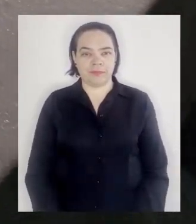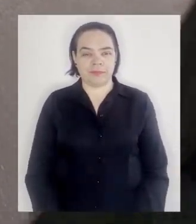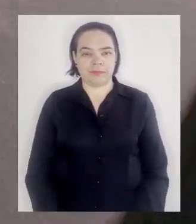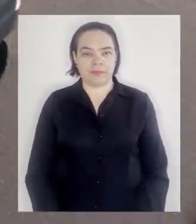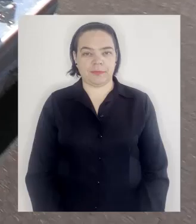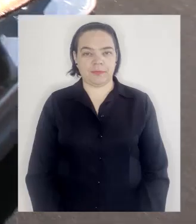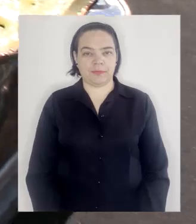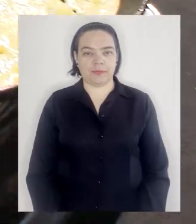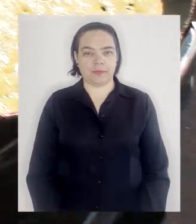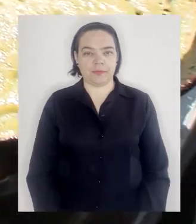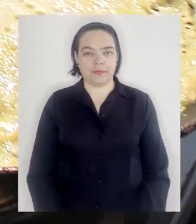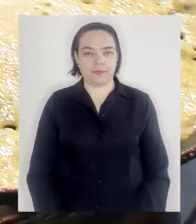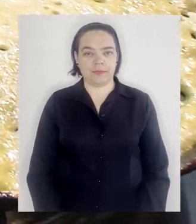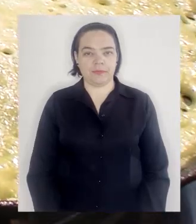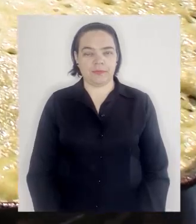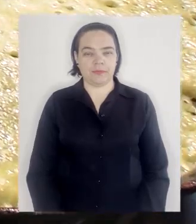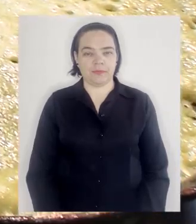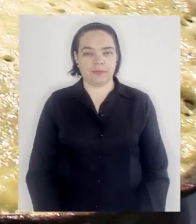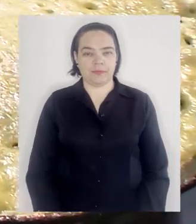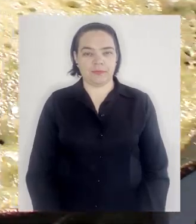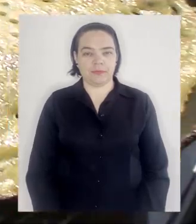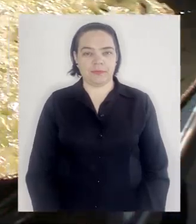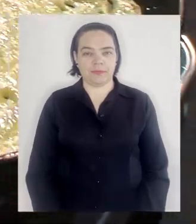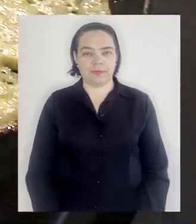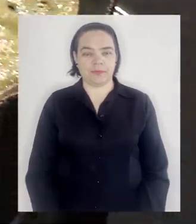¿Tú ves cuando va a estar bien un poquito más?